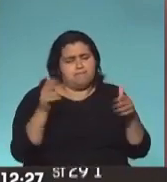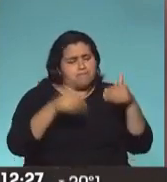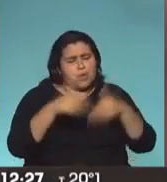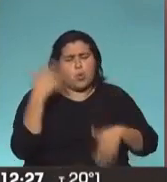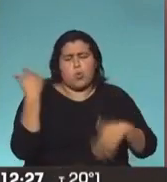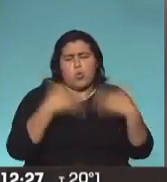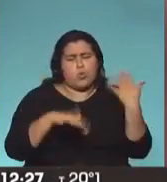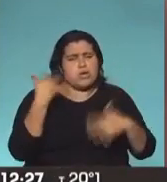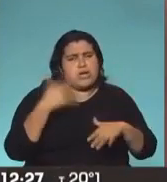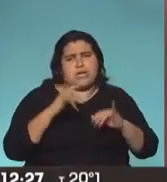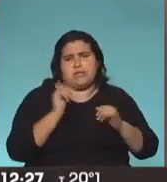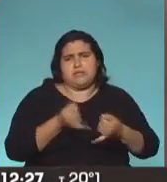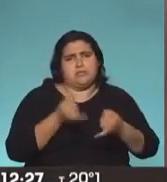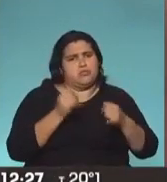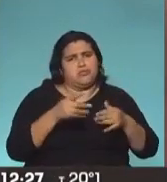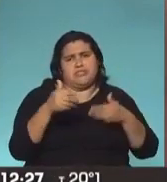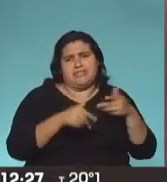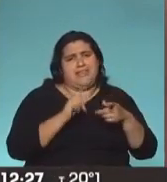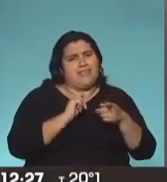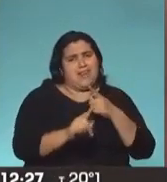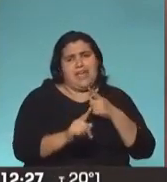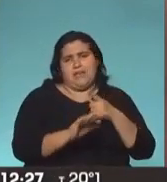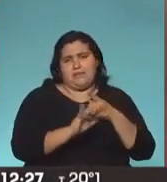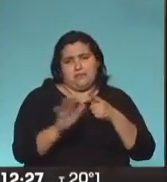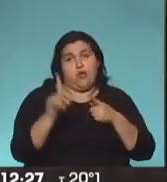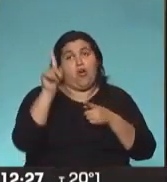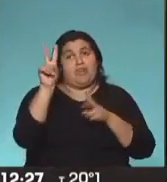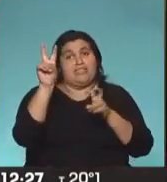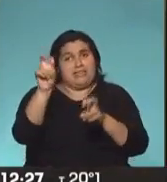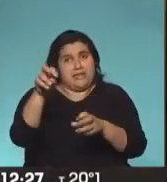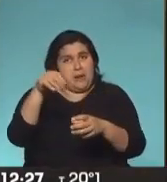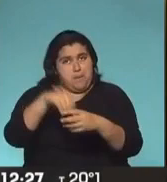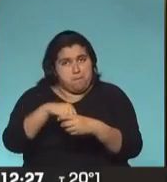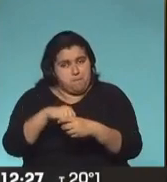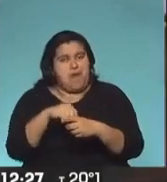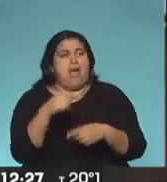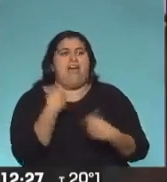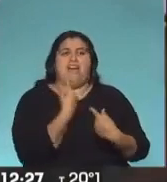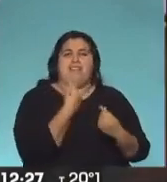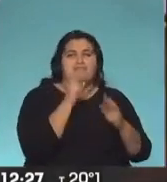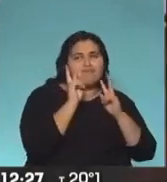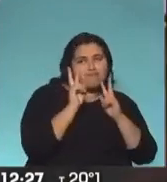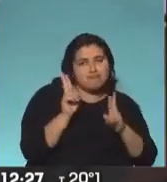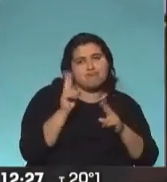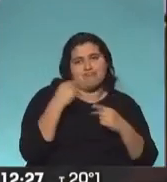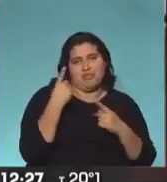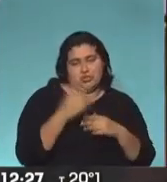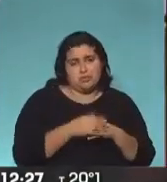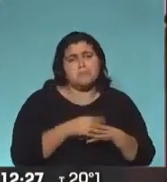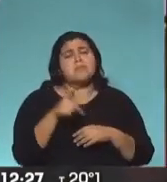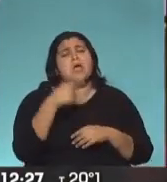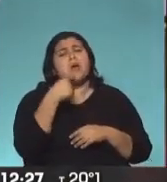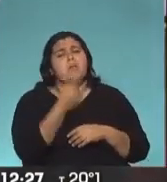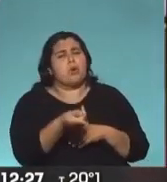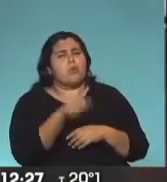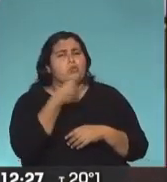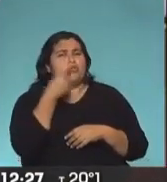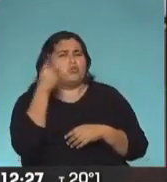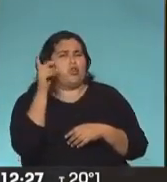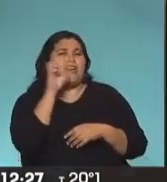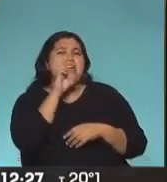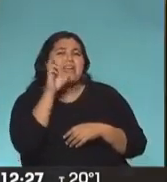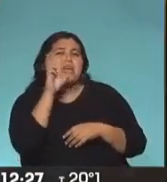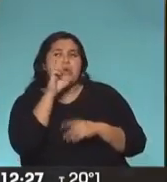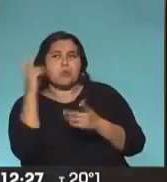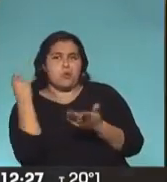posible y eso es en el interés de bolivia y de nuestro país en el caso de bolivia evo se podría volver a presentar si esa adicción es